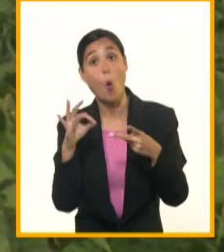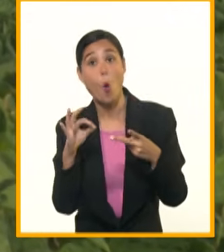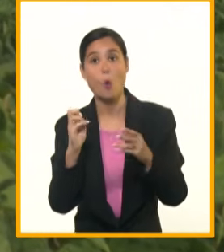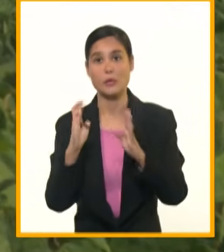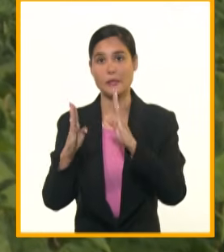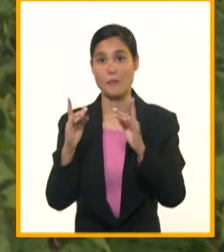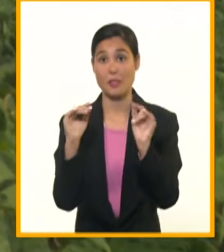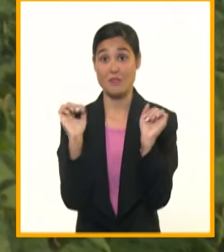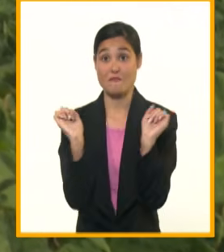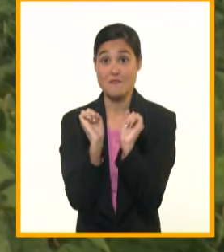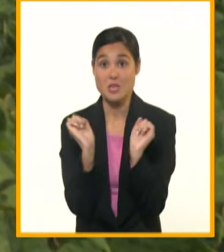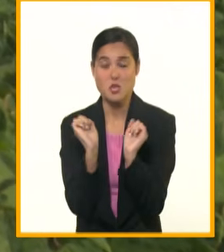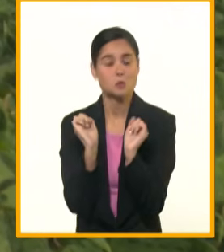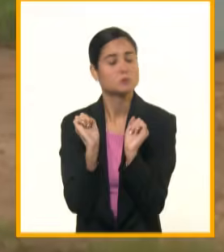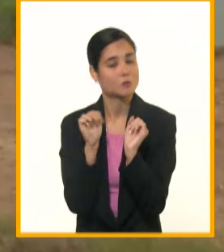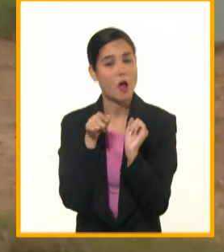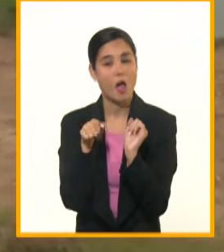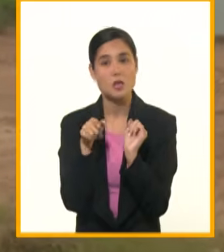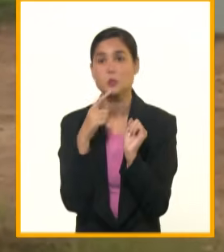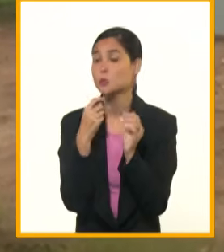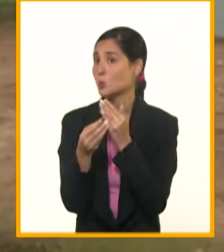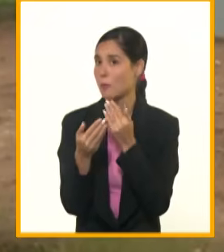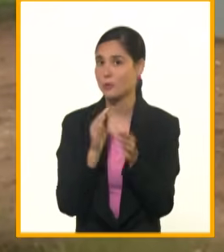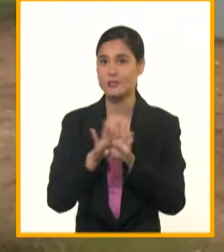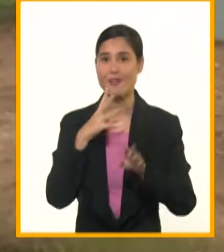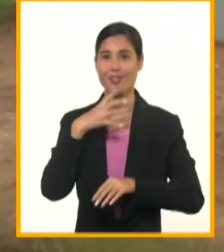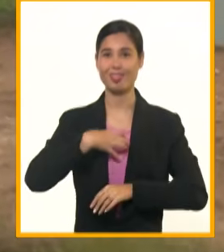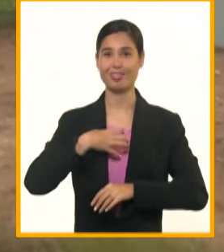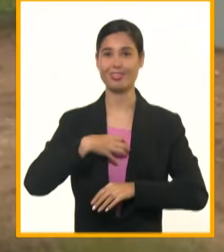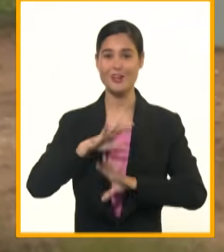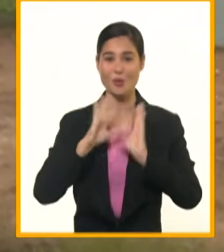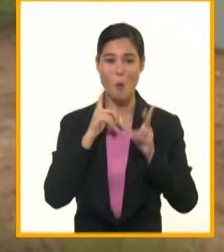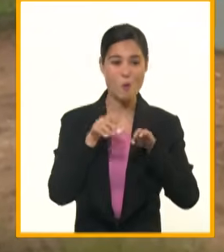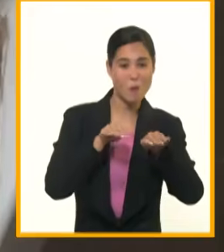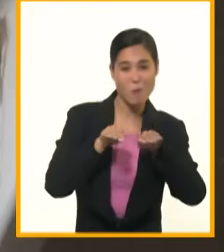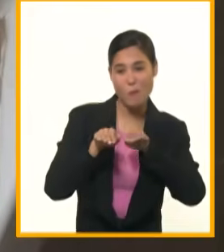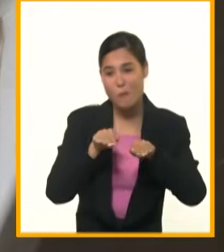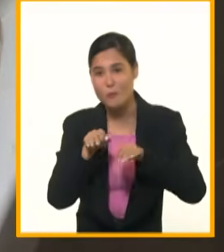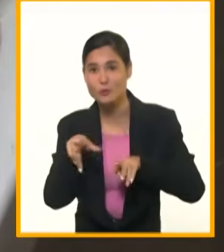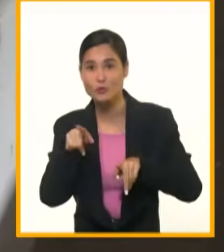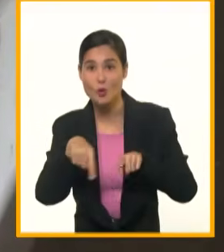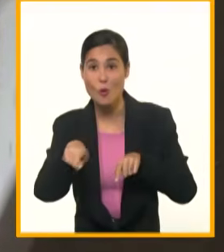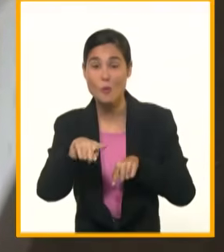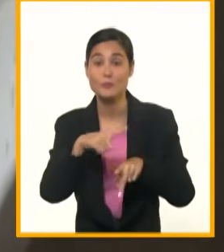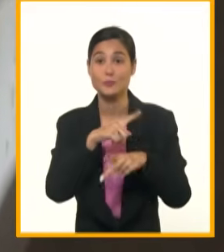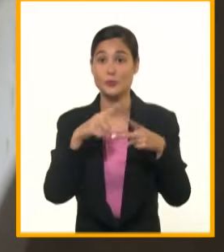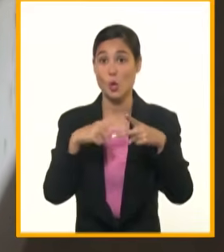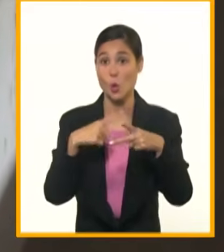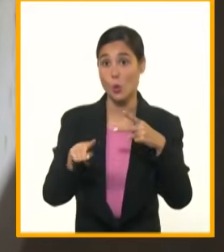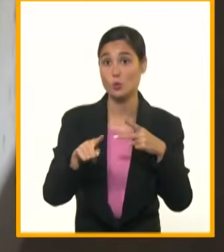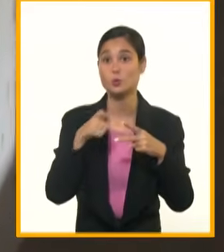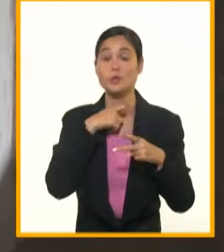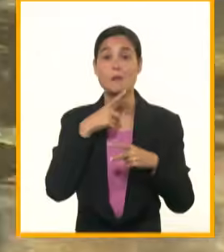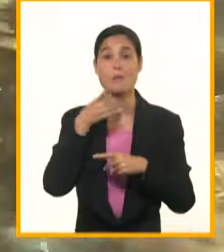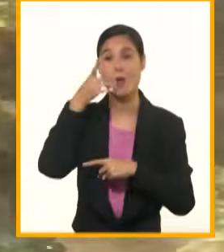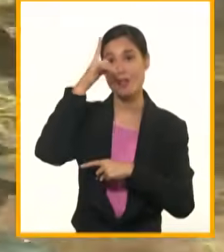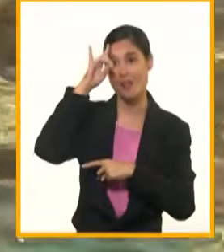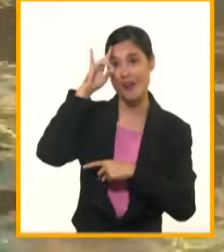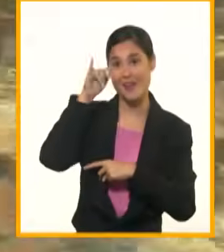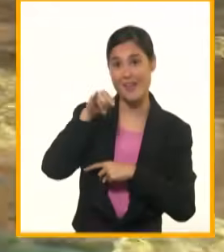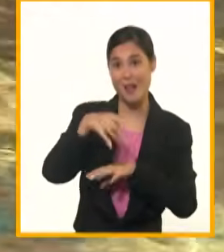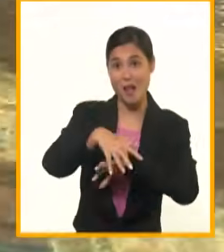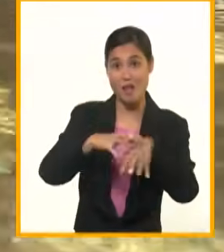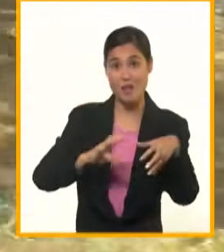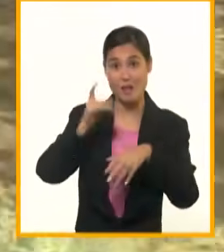en las áreas y tener mayor rendimiento. Junto a los cultivos varios, la recuperación ganadera es otro aspecto esencial en la estrategia productiva